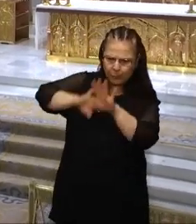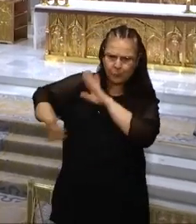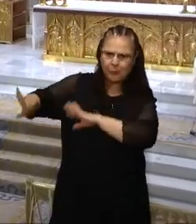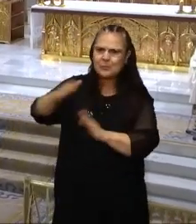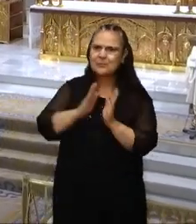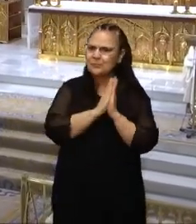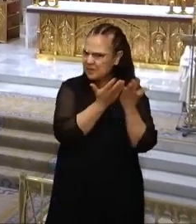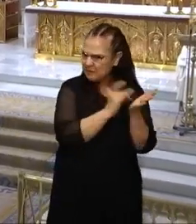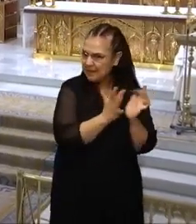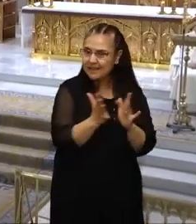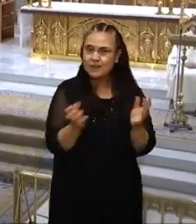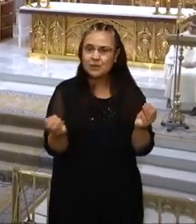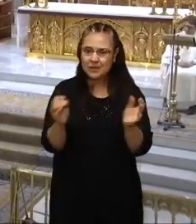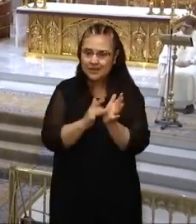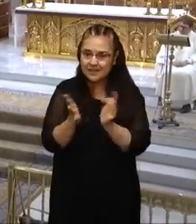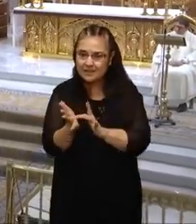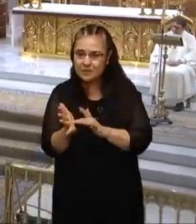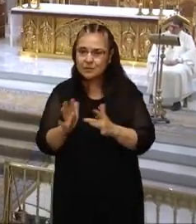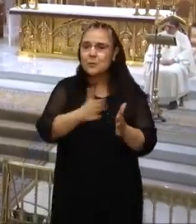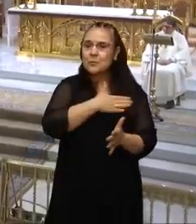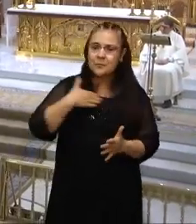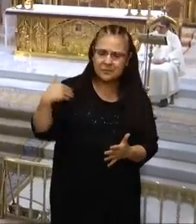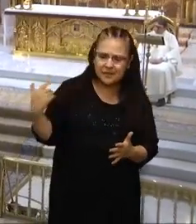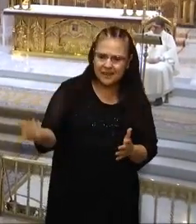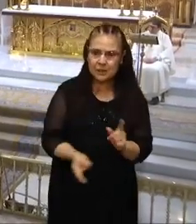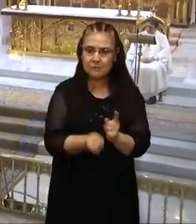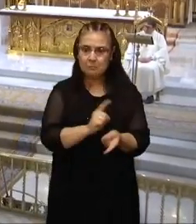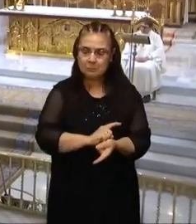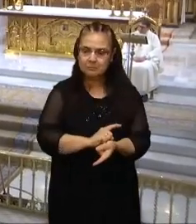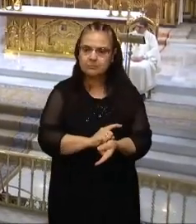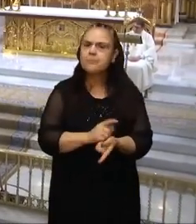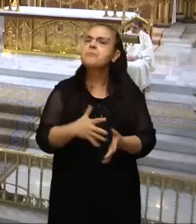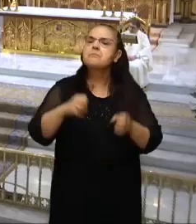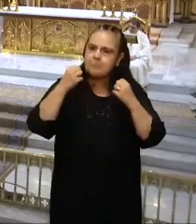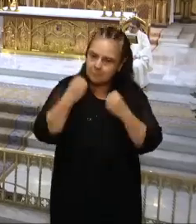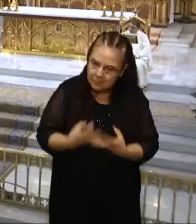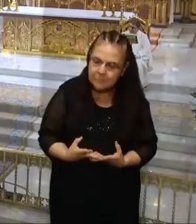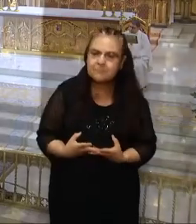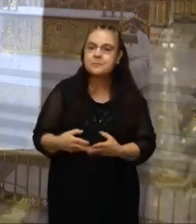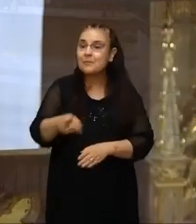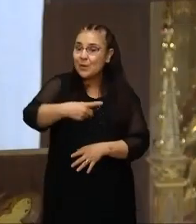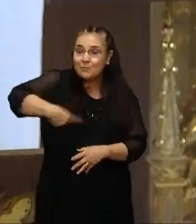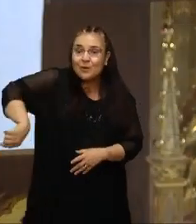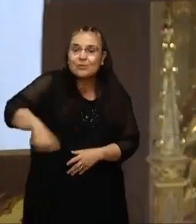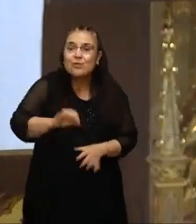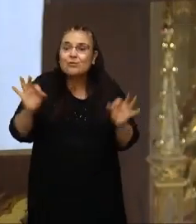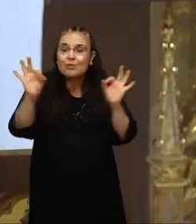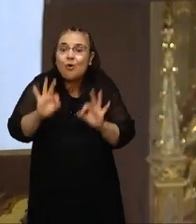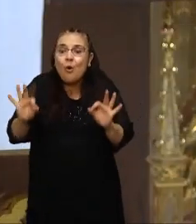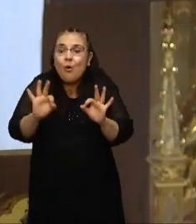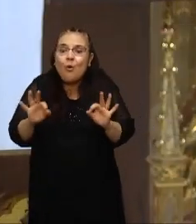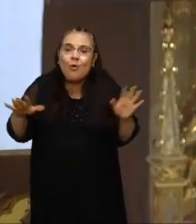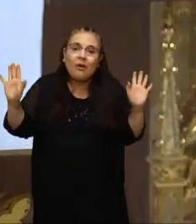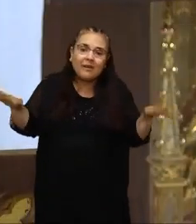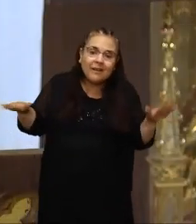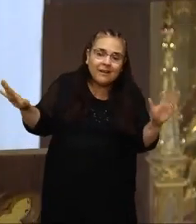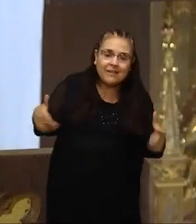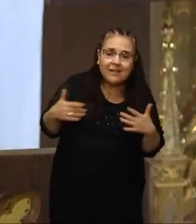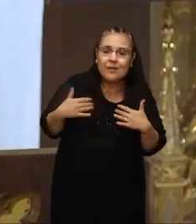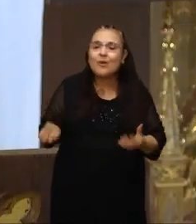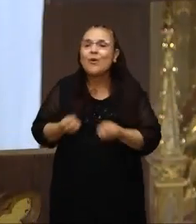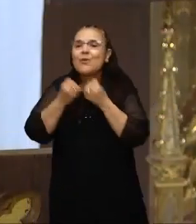el evangelio de Cristo. Pues bien, aunque nosotros mismos o un ángel del cielo os predicara